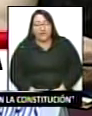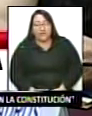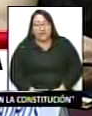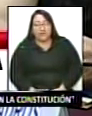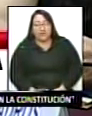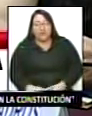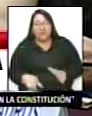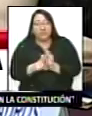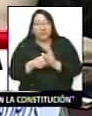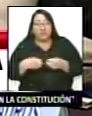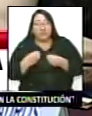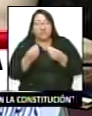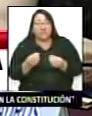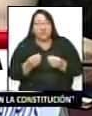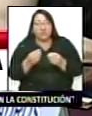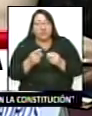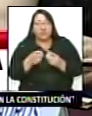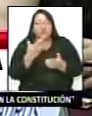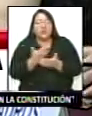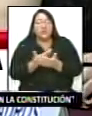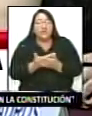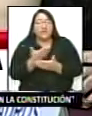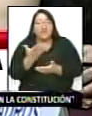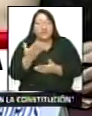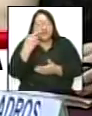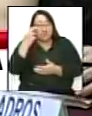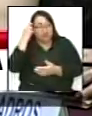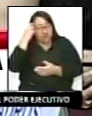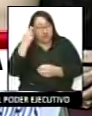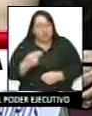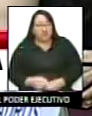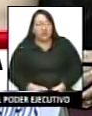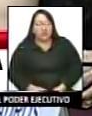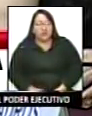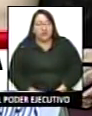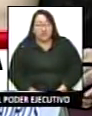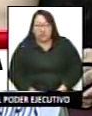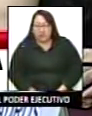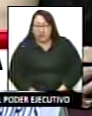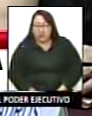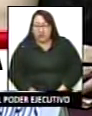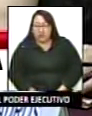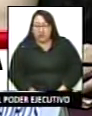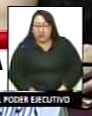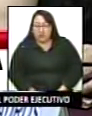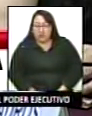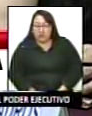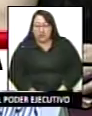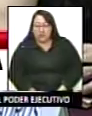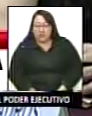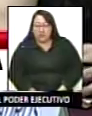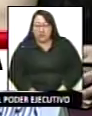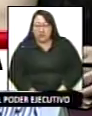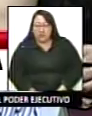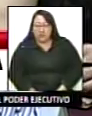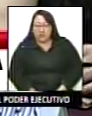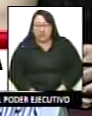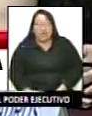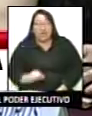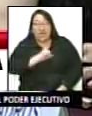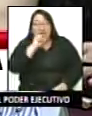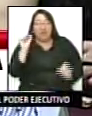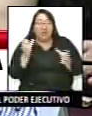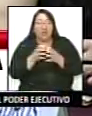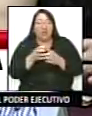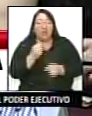tiene que dar un escenario y una propuesta de política win-win, que gane el pequeño productor, pero también